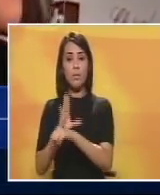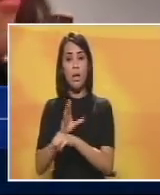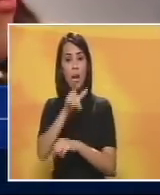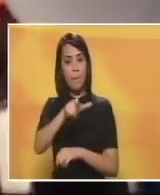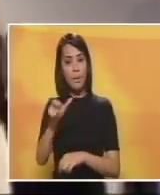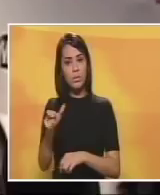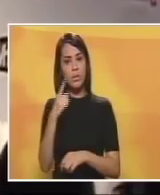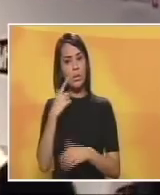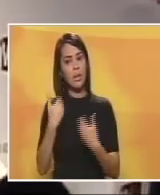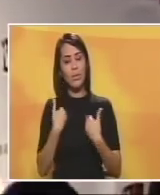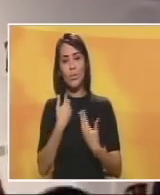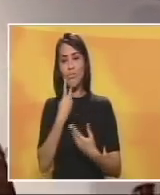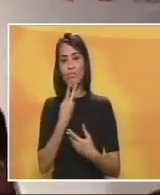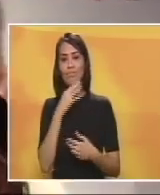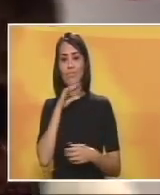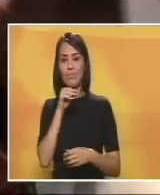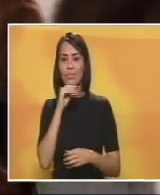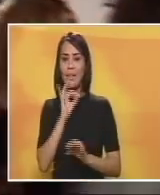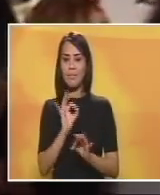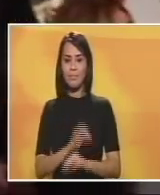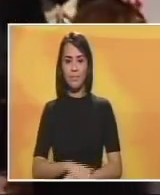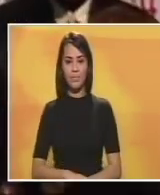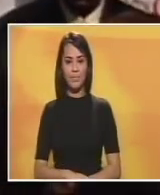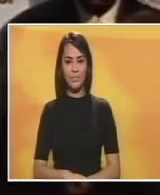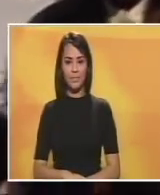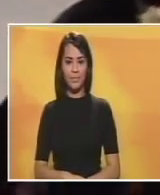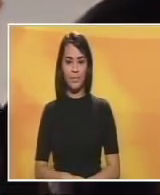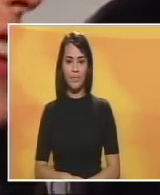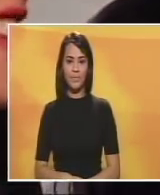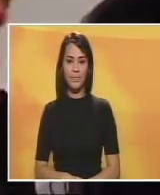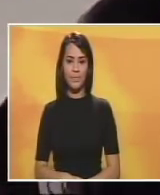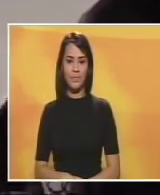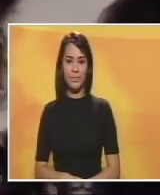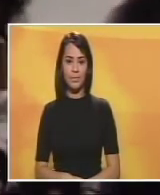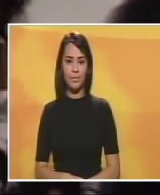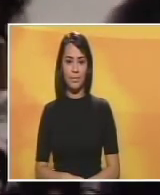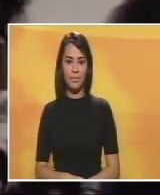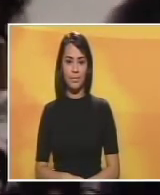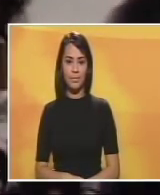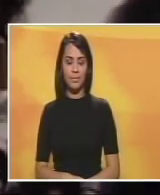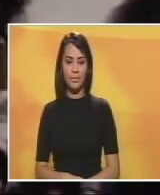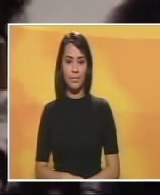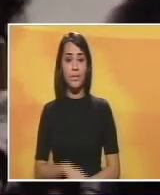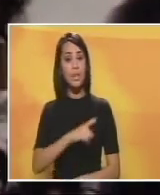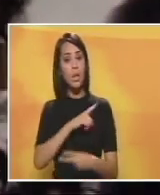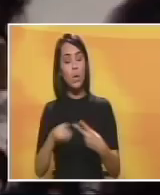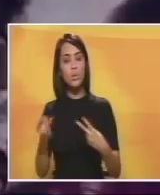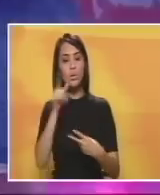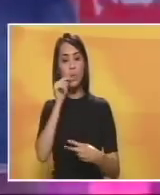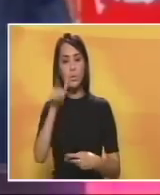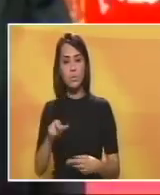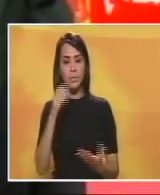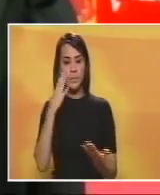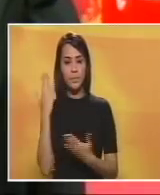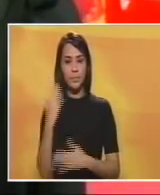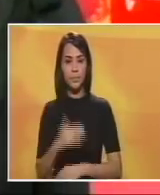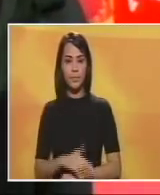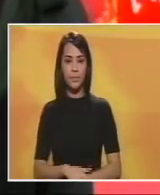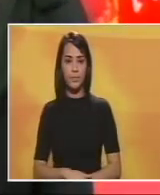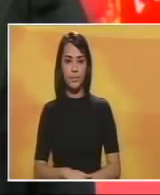que no pueden hablar. Seguimos con Idris Elba. Él podría ser el siguiente James Bond.